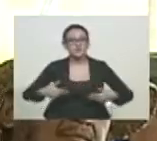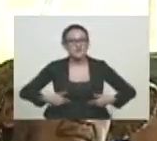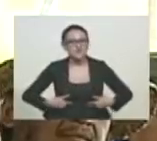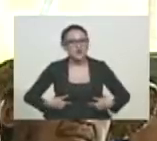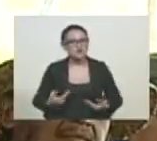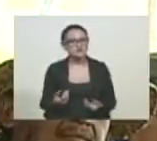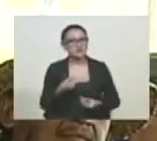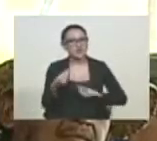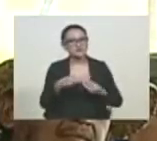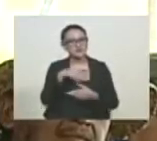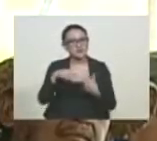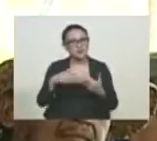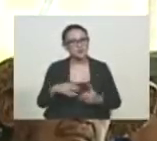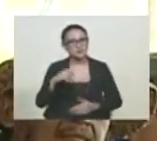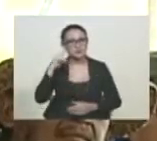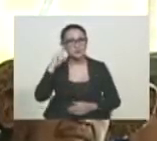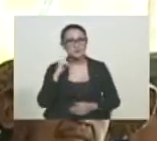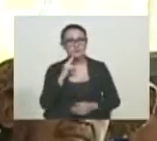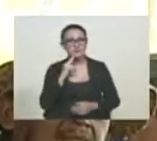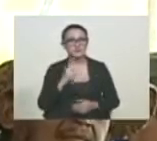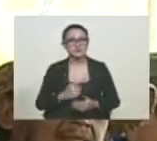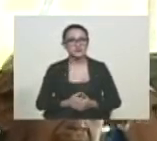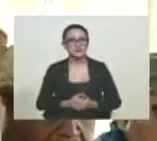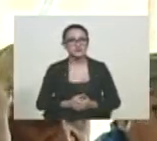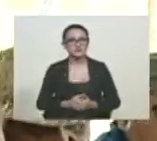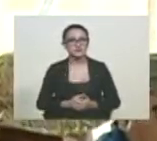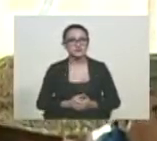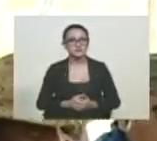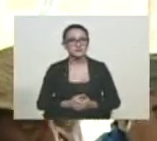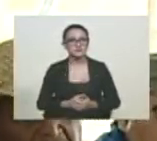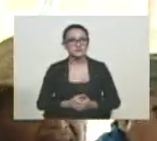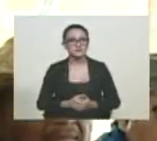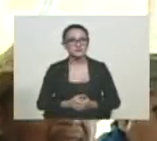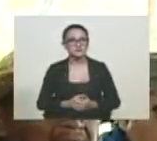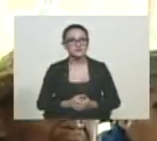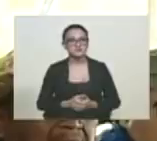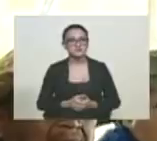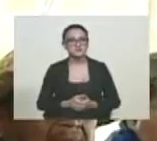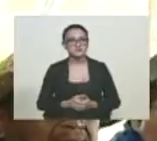que hace la revolución bolivariana se la consume